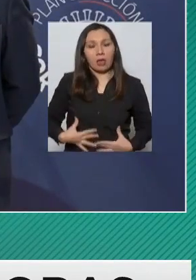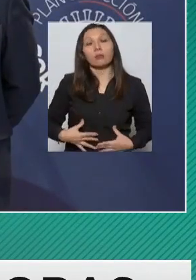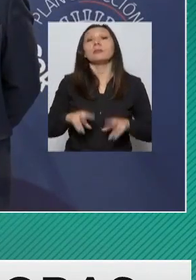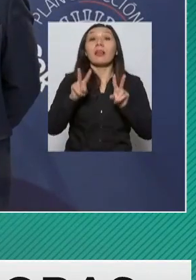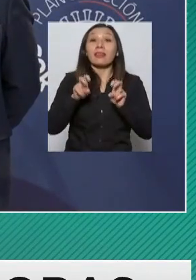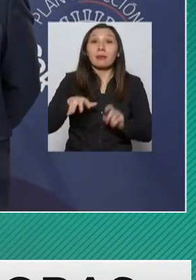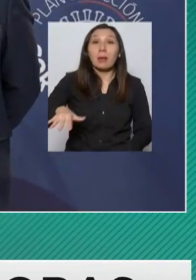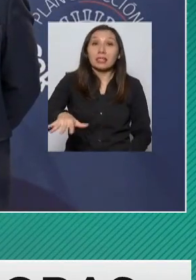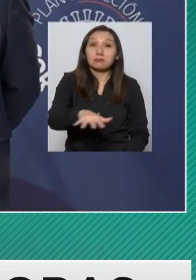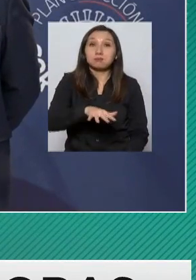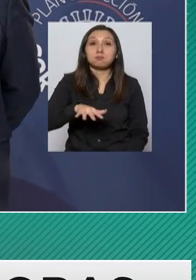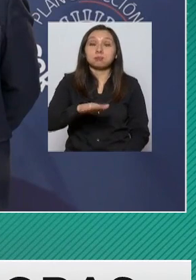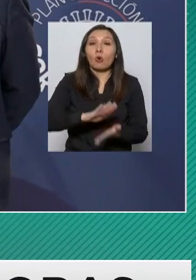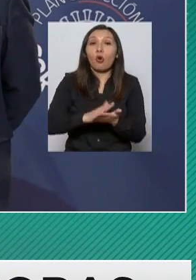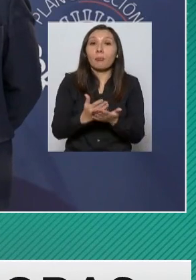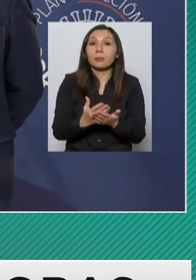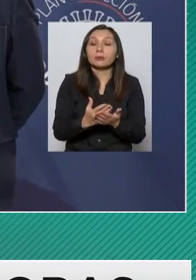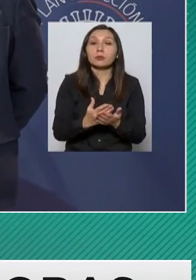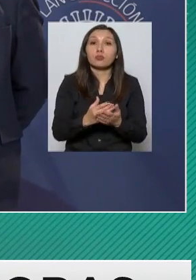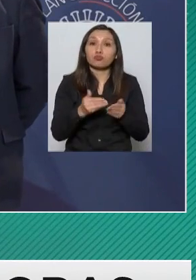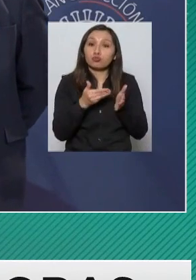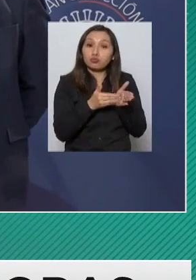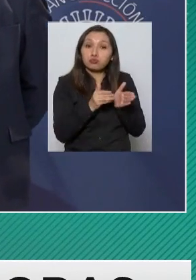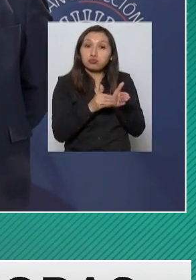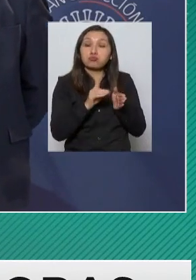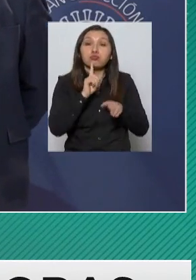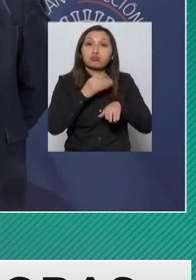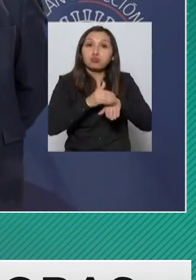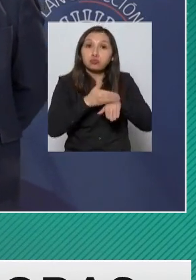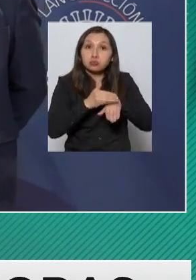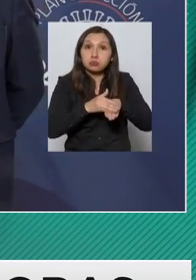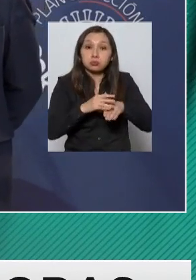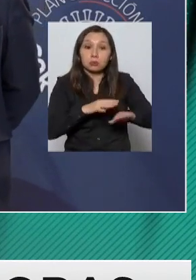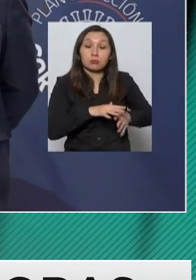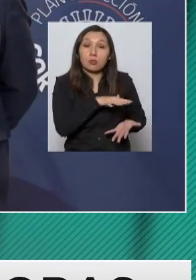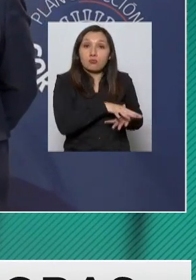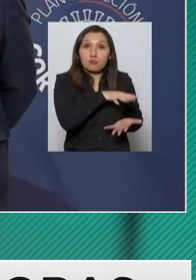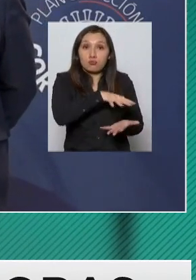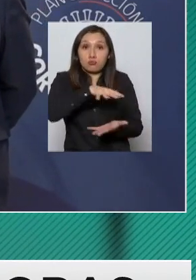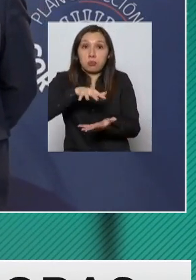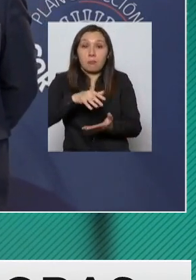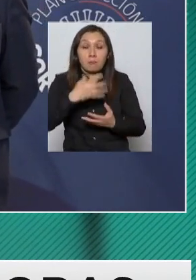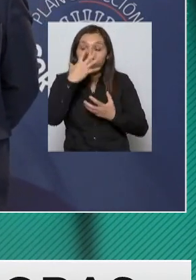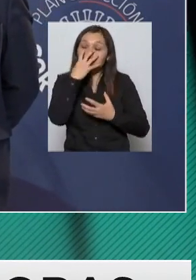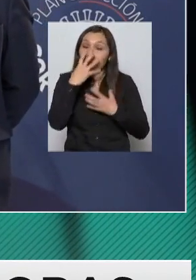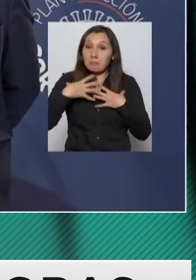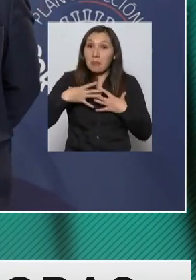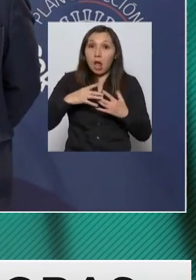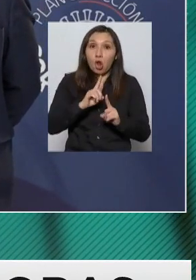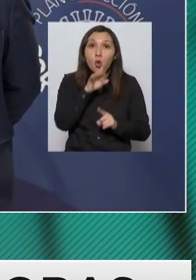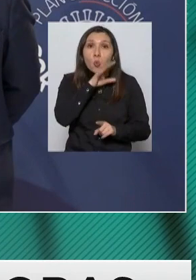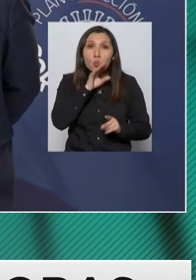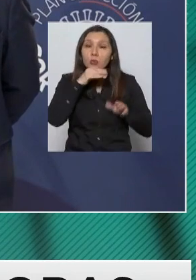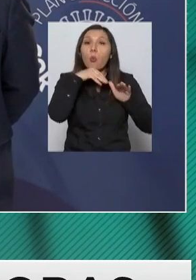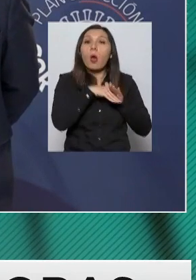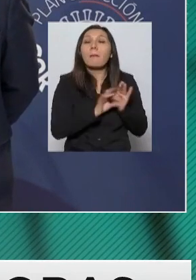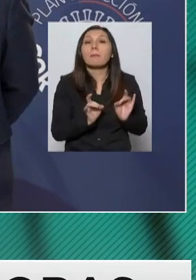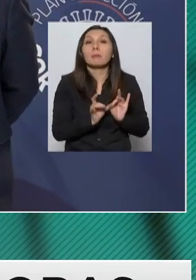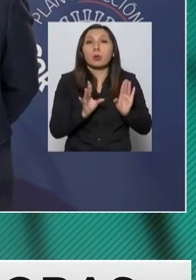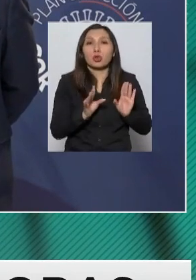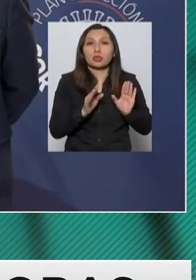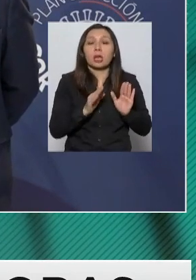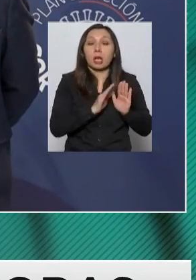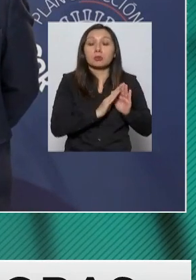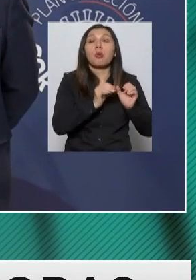la situación de ventiladores disponibles es decir que no están siendo ocupados por algún paciente y